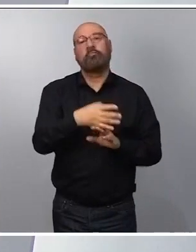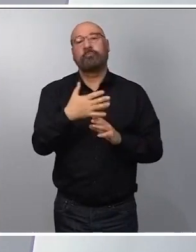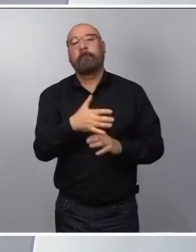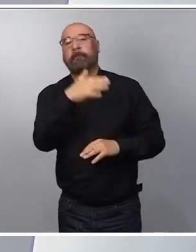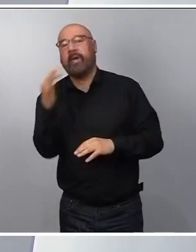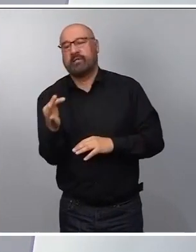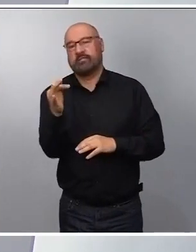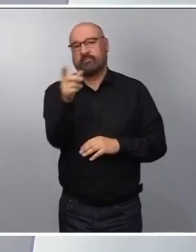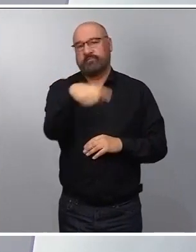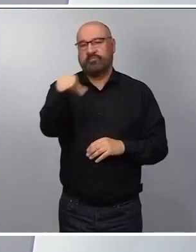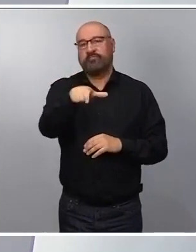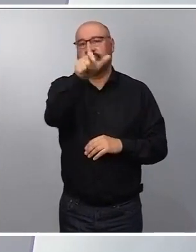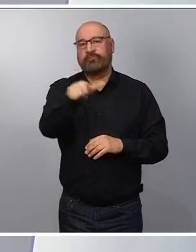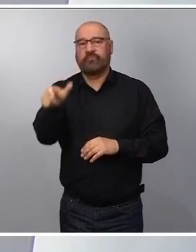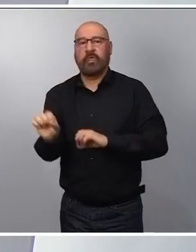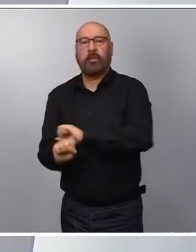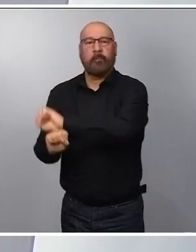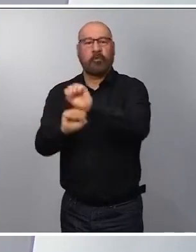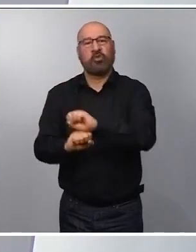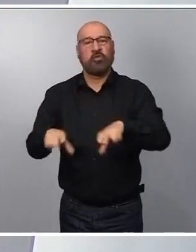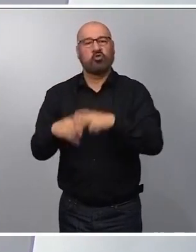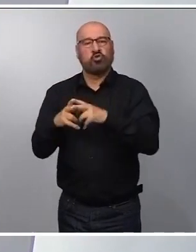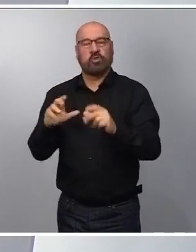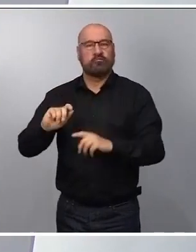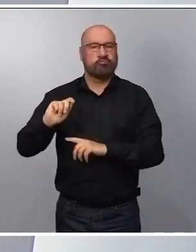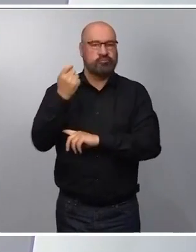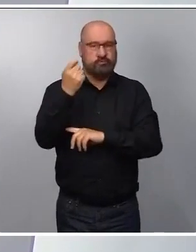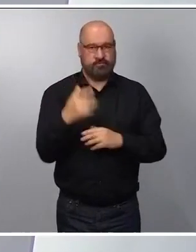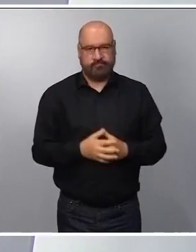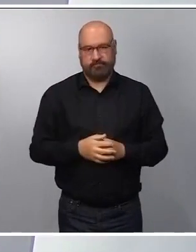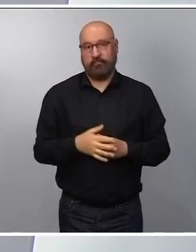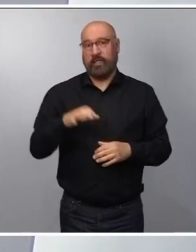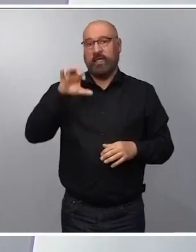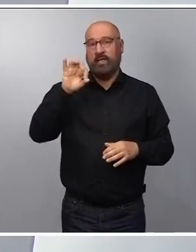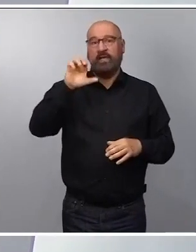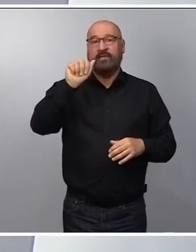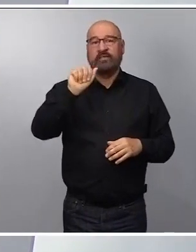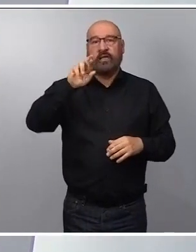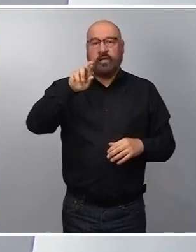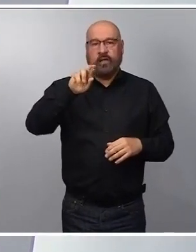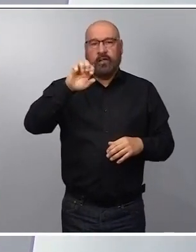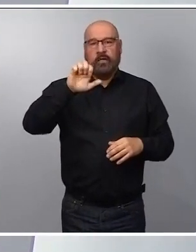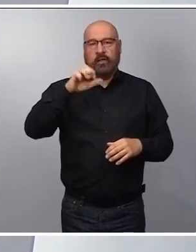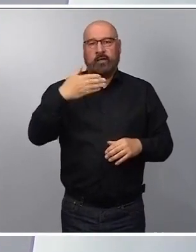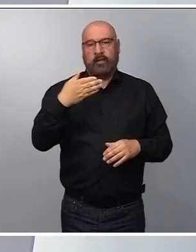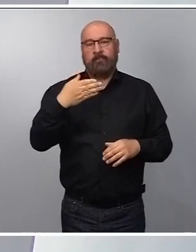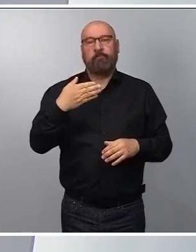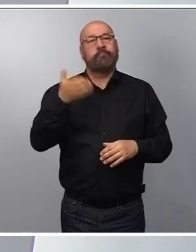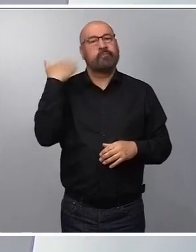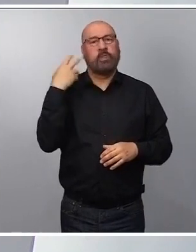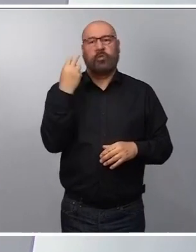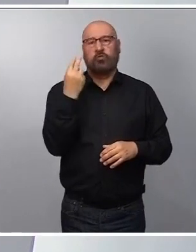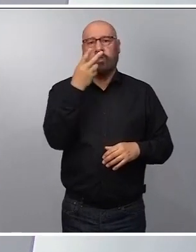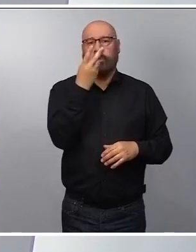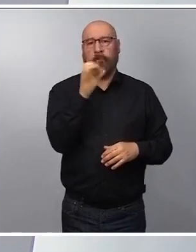Hay que recordar que a entrada de la Sareb dentro do perímetro público, debido a un cambio estadístico en 2020, supuso un